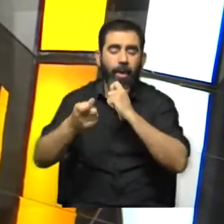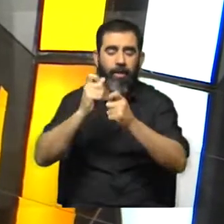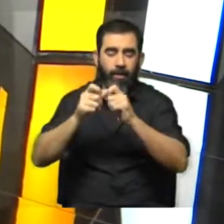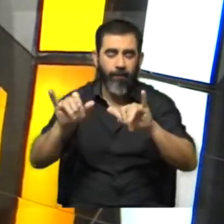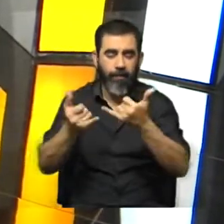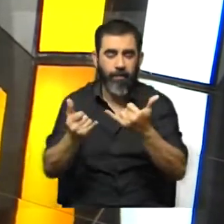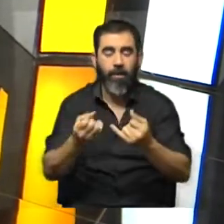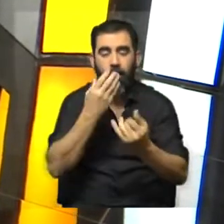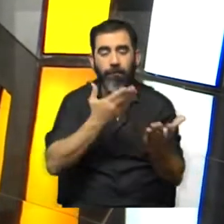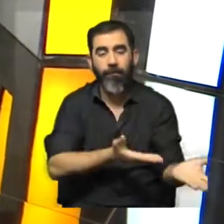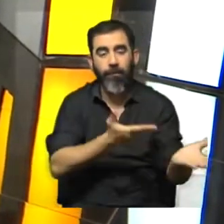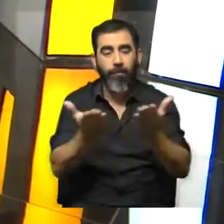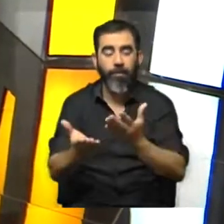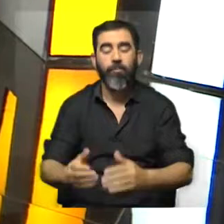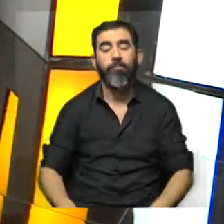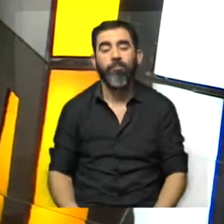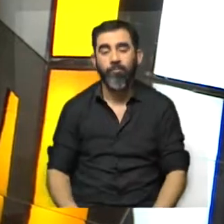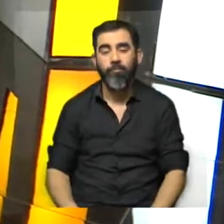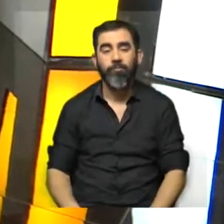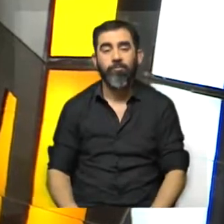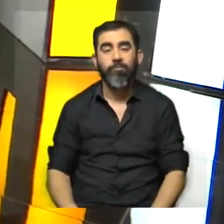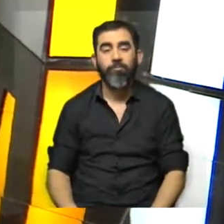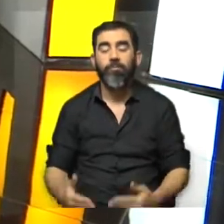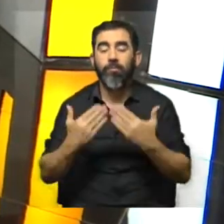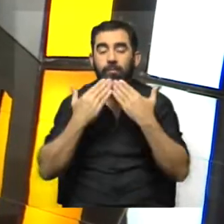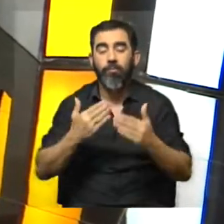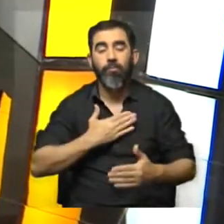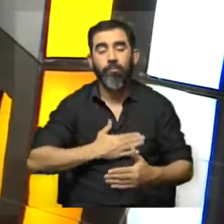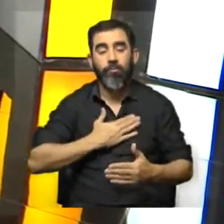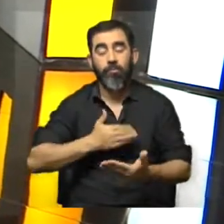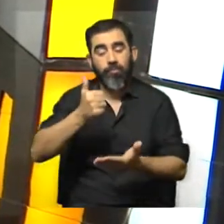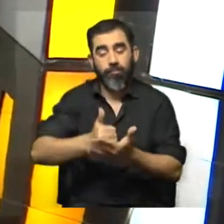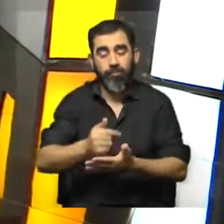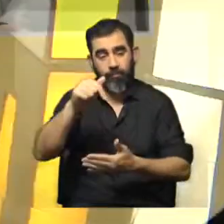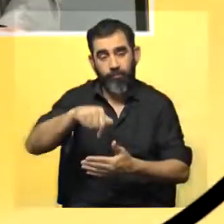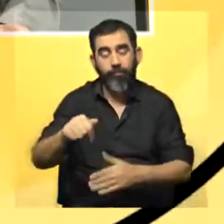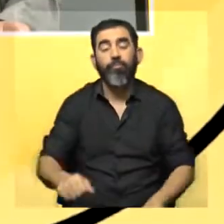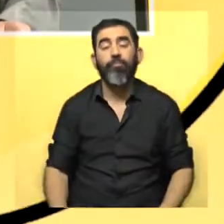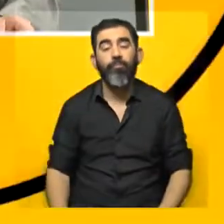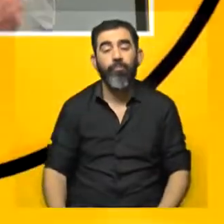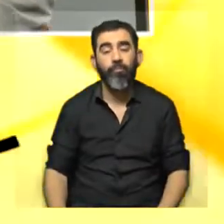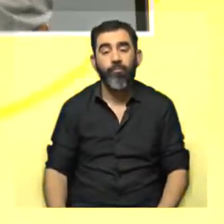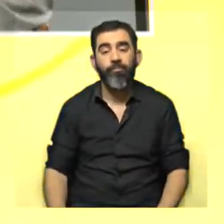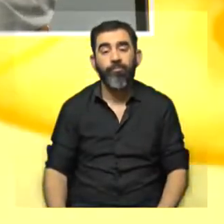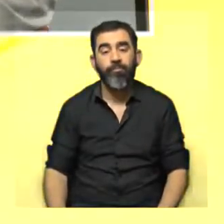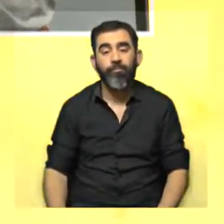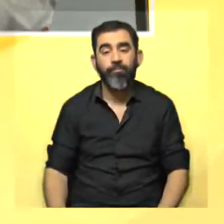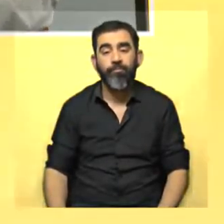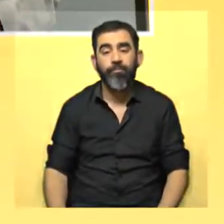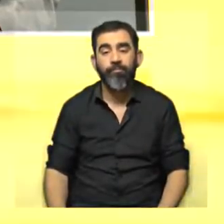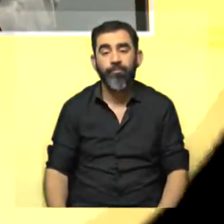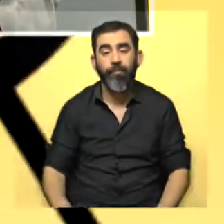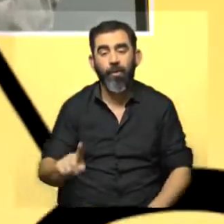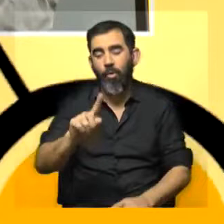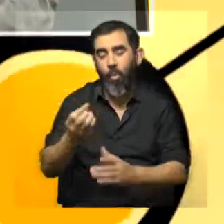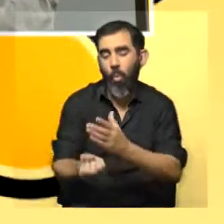¿qué tal? Gracias por acompañarnos en Sobre Ciencia. Muchas gracias, un gusto para mí estar acá. El gusto es nuestro. Gianfranco, esto no es nuevo